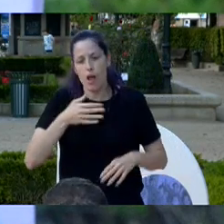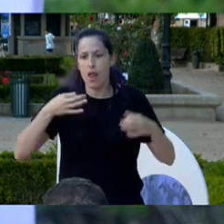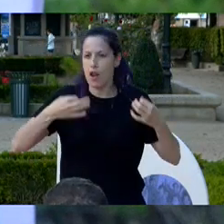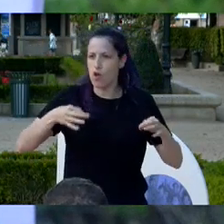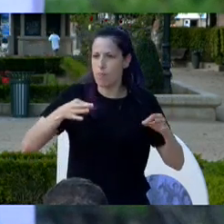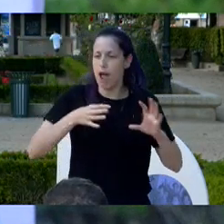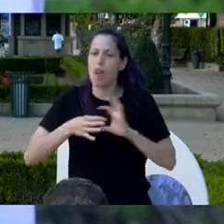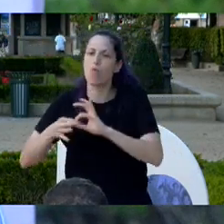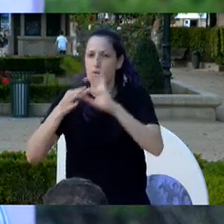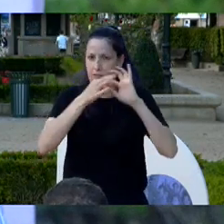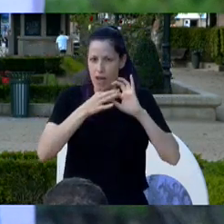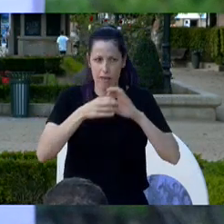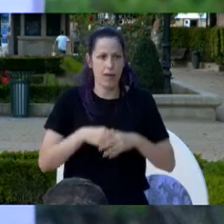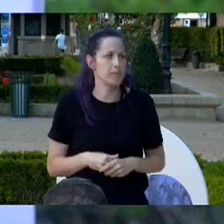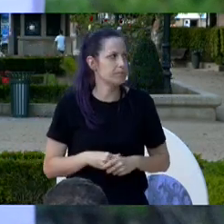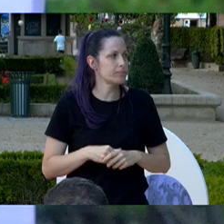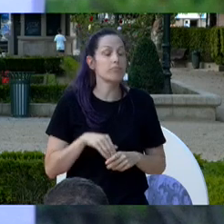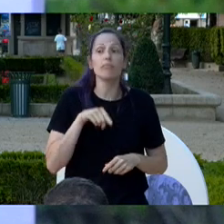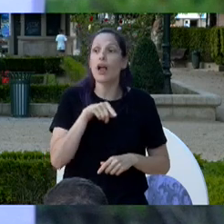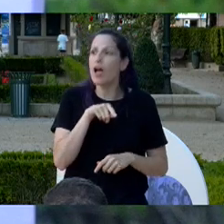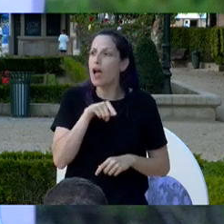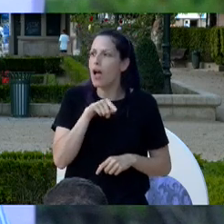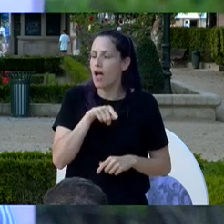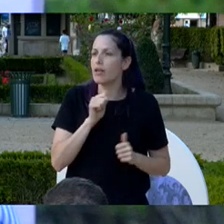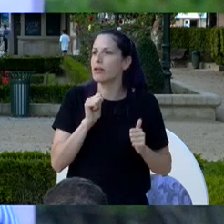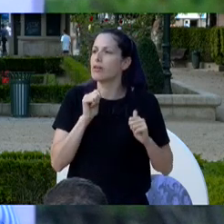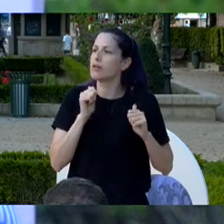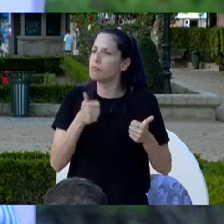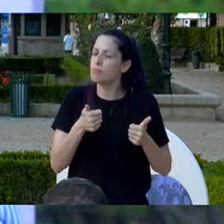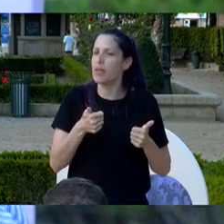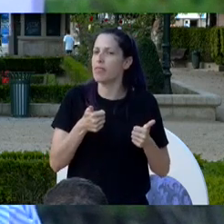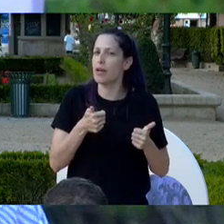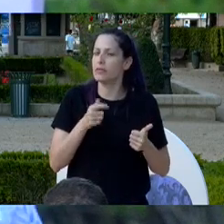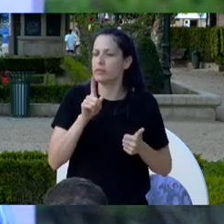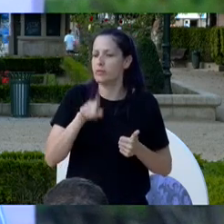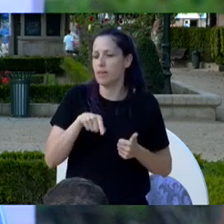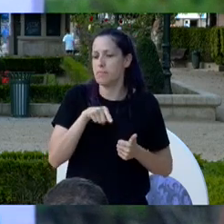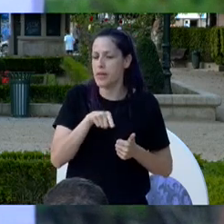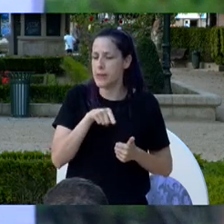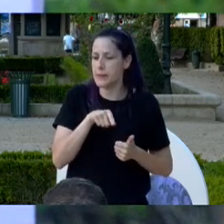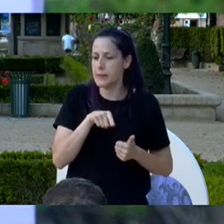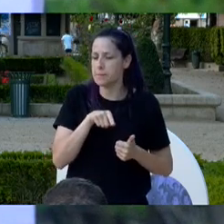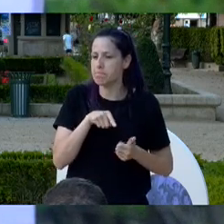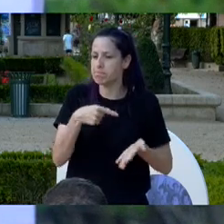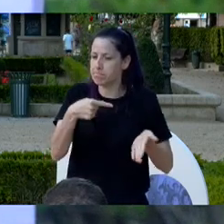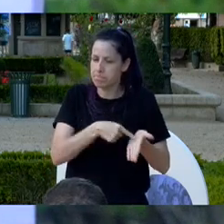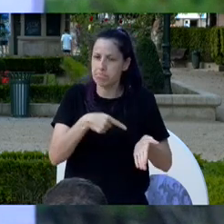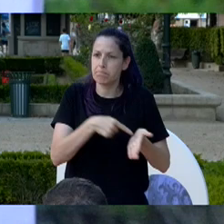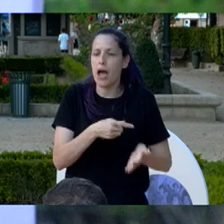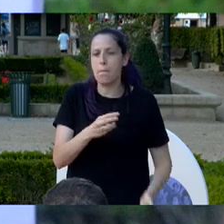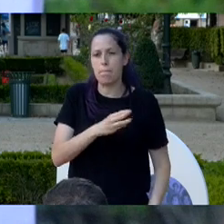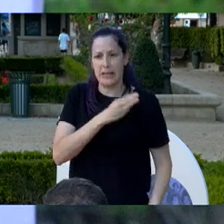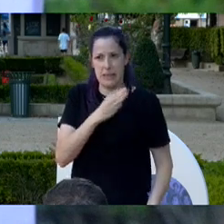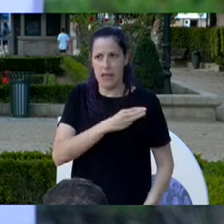plan profesional de magisterio en aquel momento, donde empeza a exixir o bacharelato